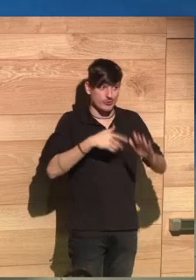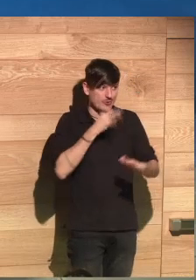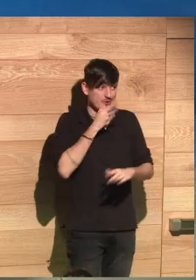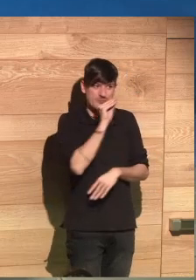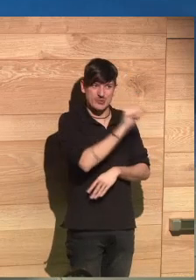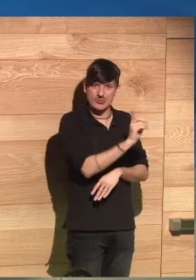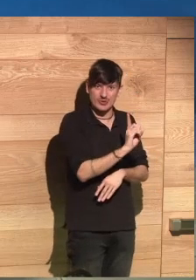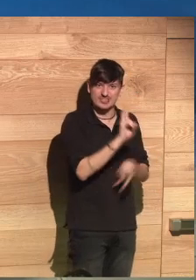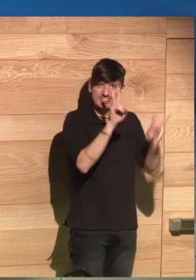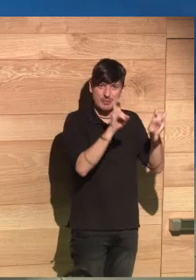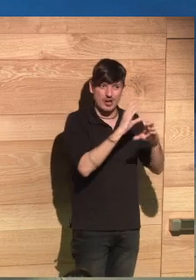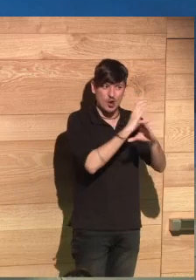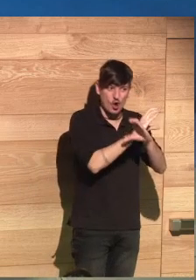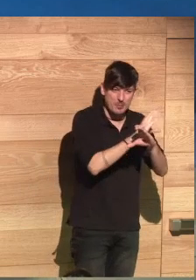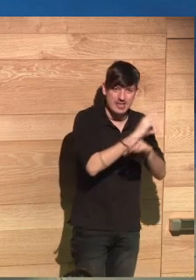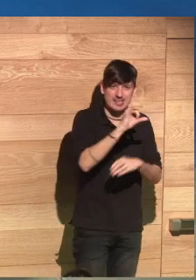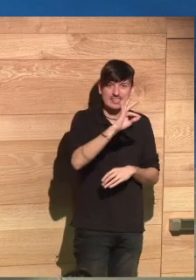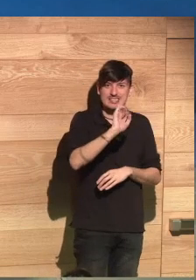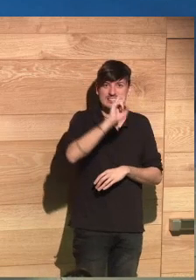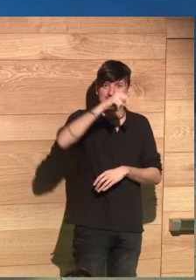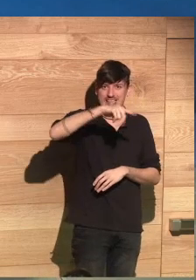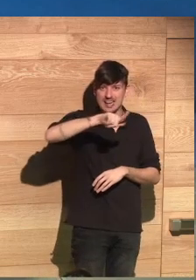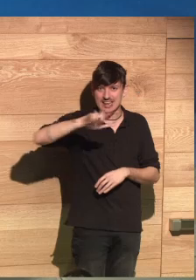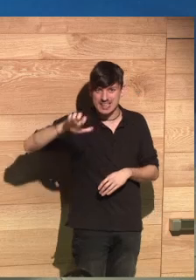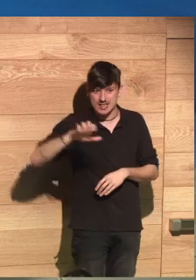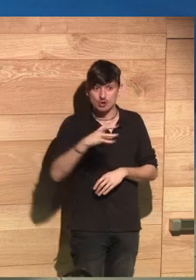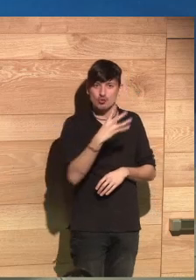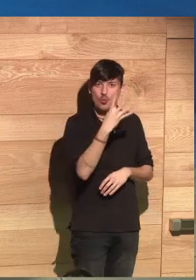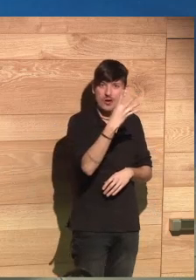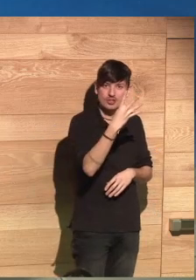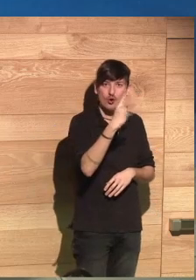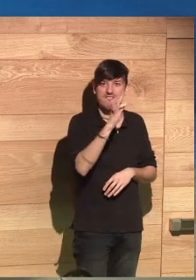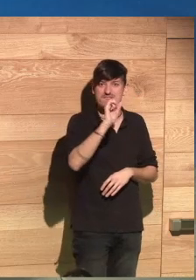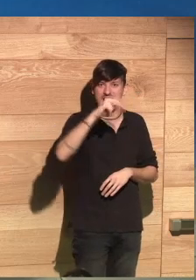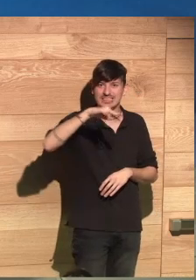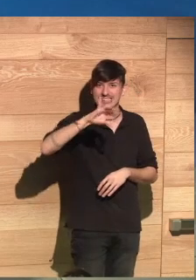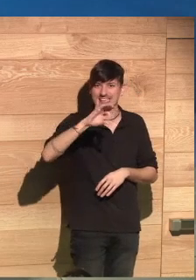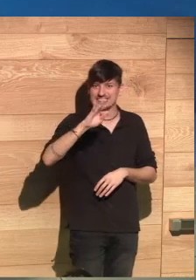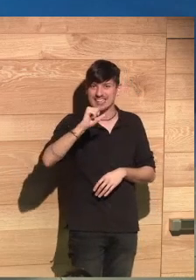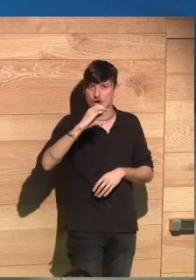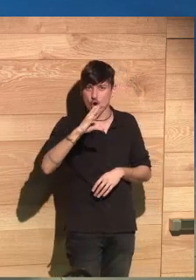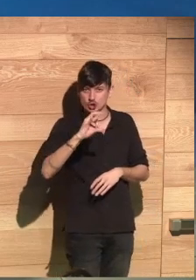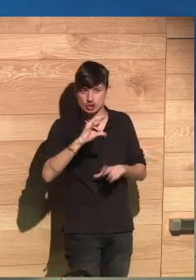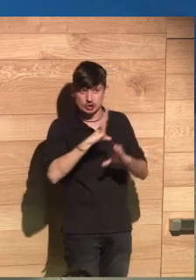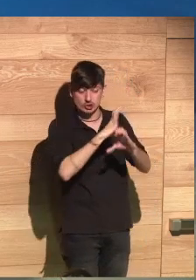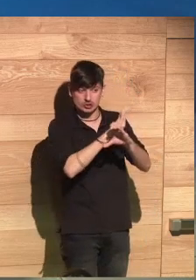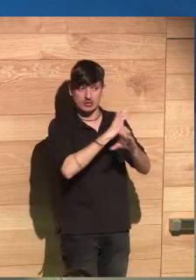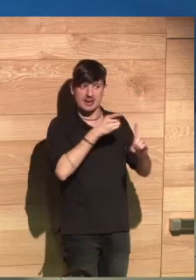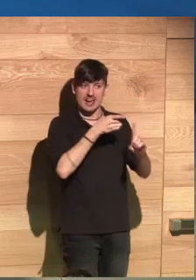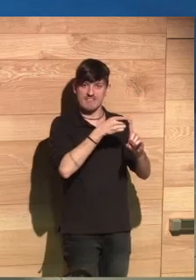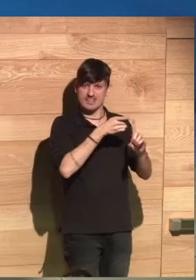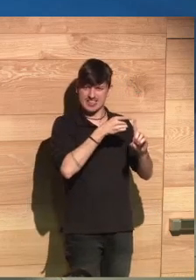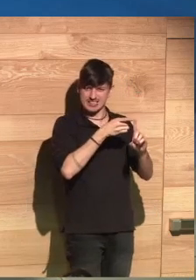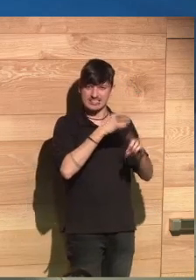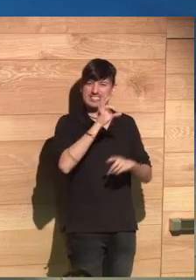sobre cómic, Stan Lee, los Cuatro Fantásticos, y son un referente, entre otras cosas, de ese personaje con el que se abre la novela.